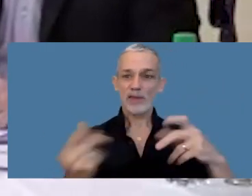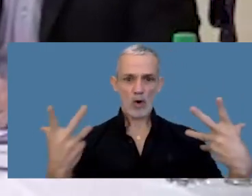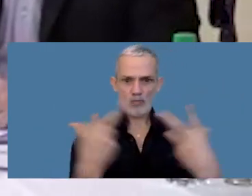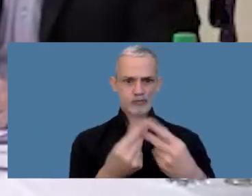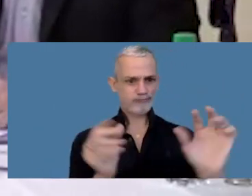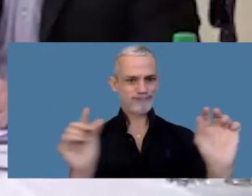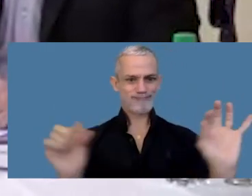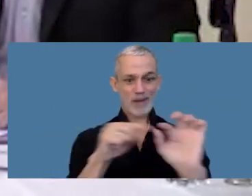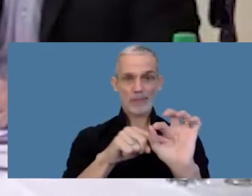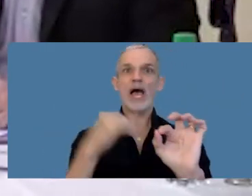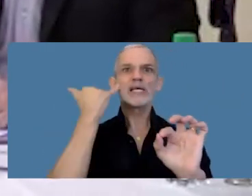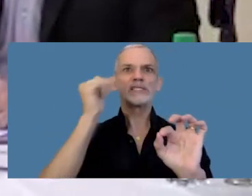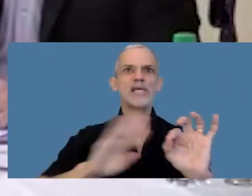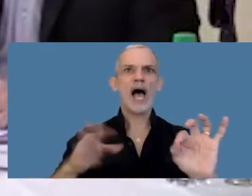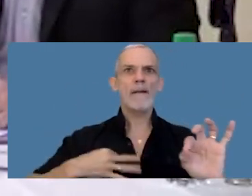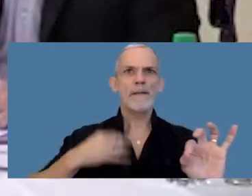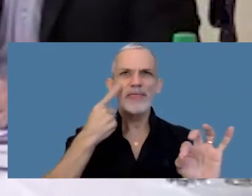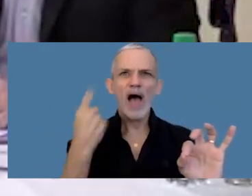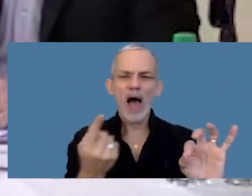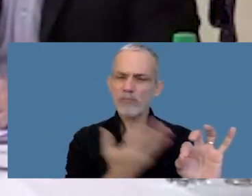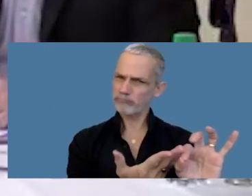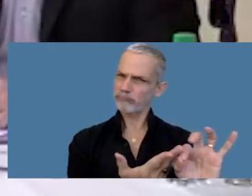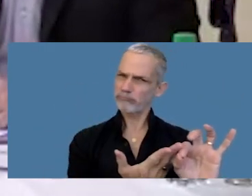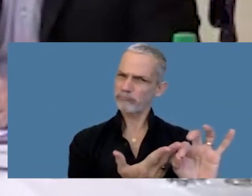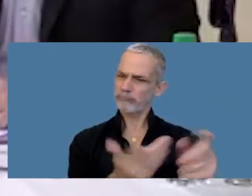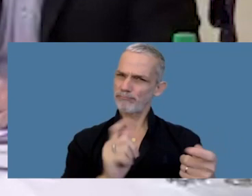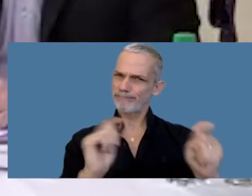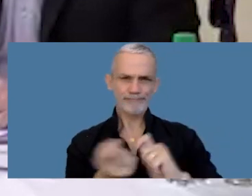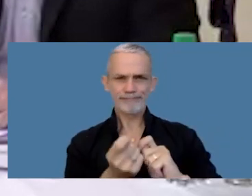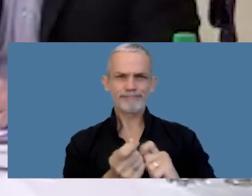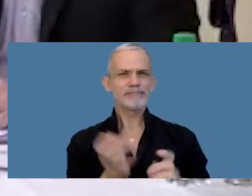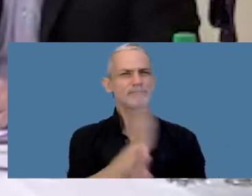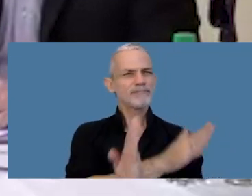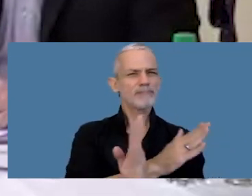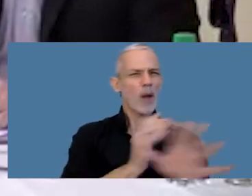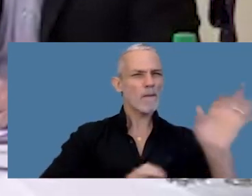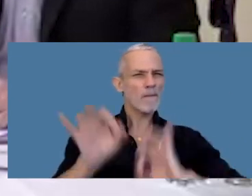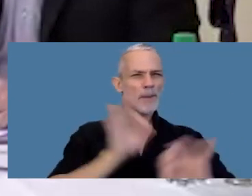sea que el Código Civil y Comercial, en su anteproyecto,